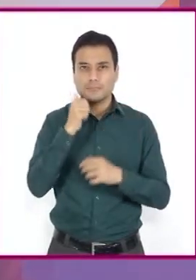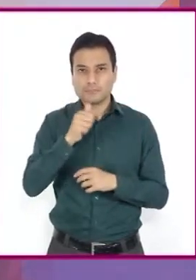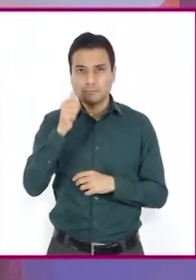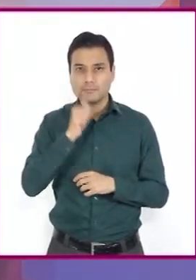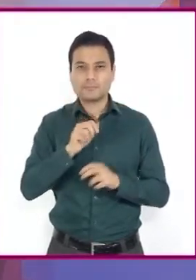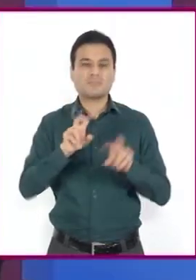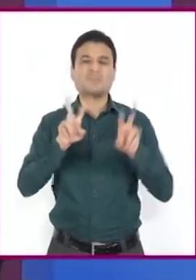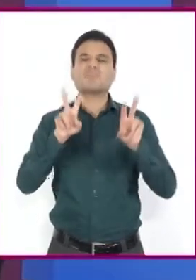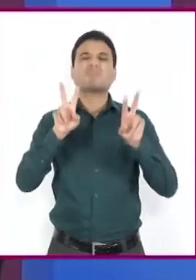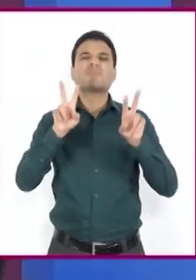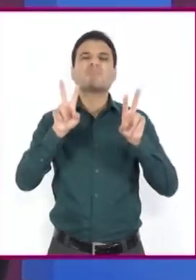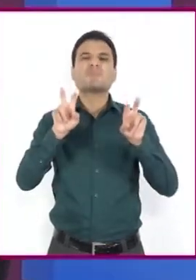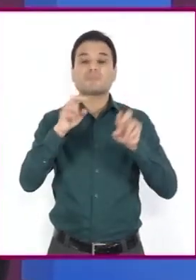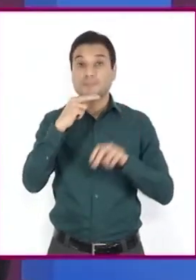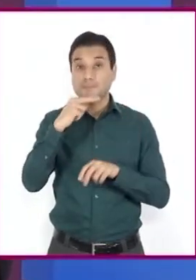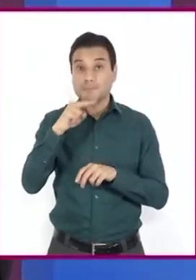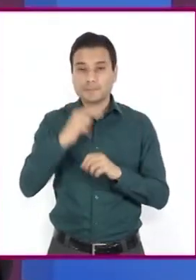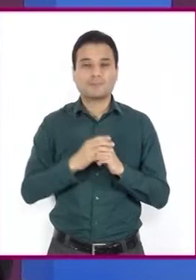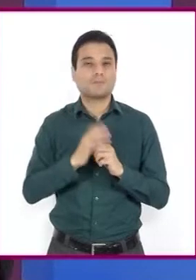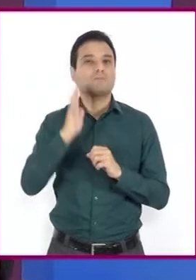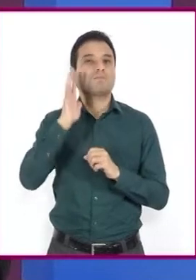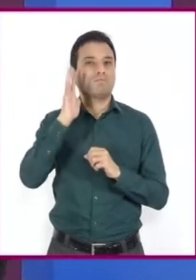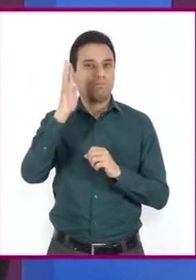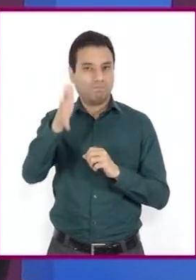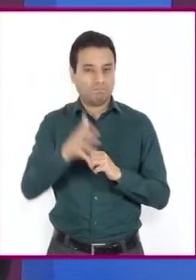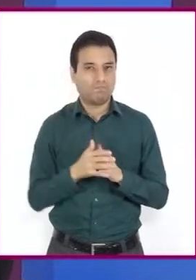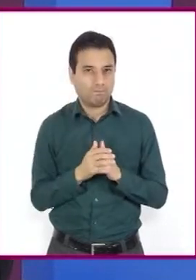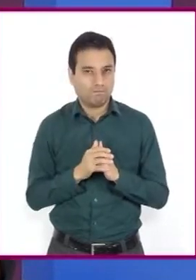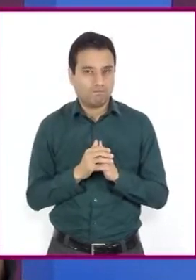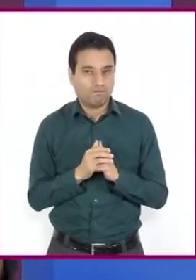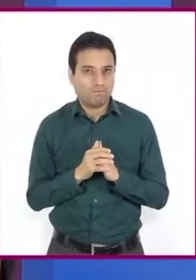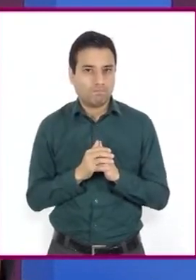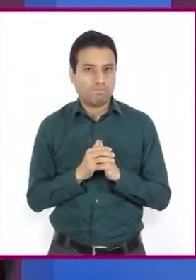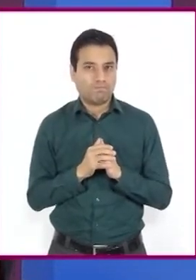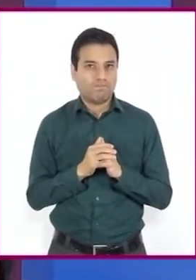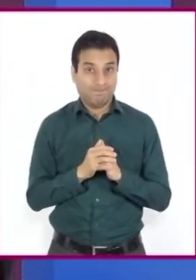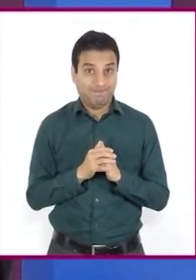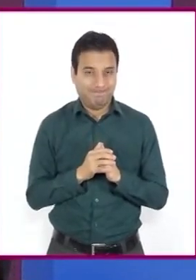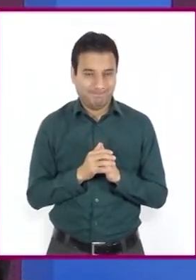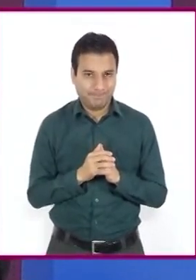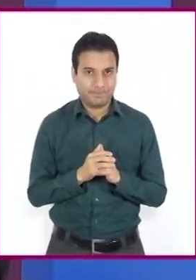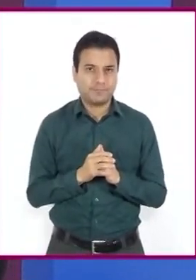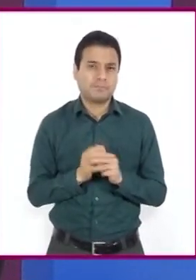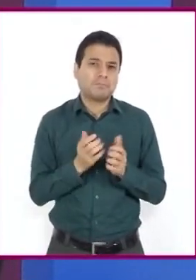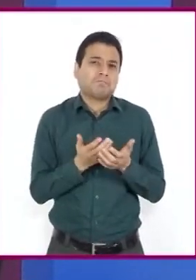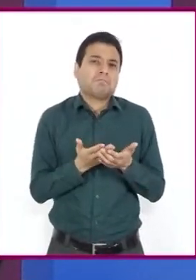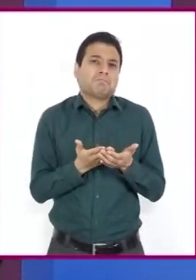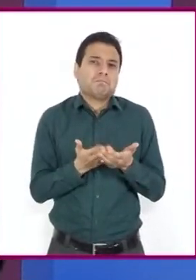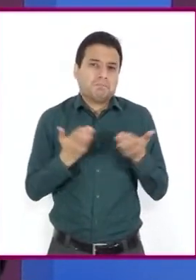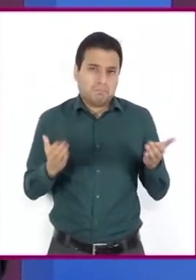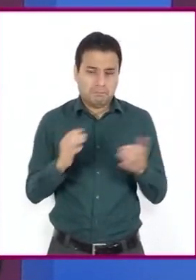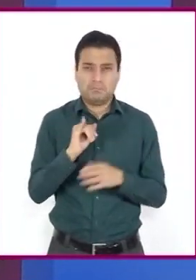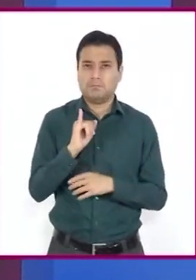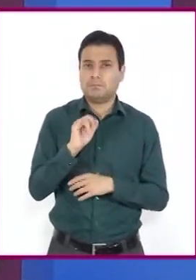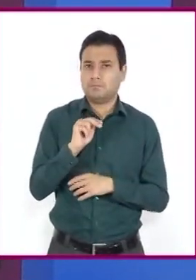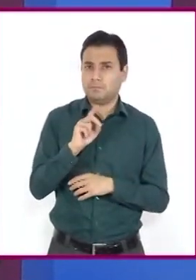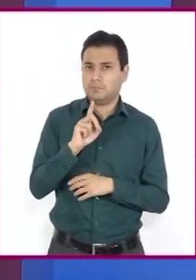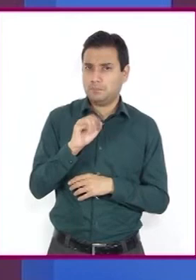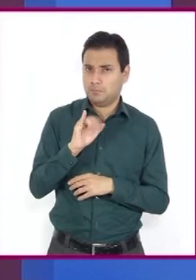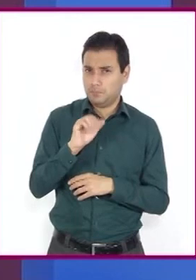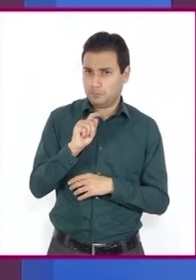de indicativo, como en el primer caso, en presente de indicativo, como en el segundo